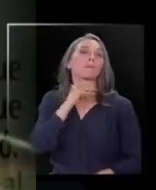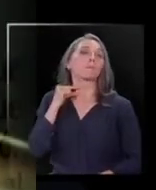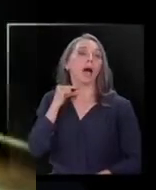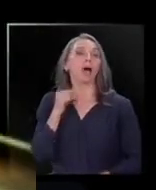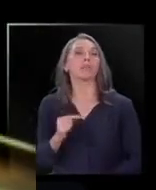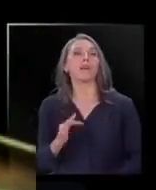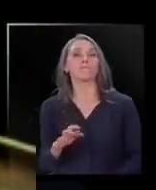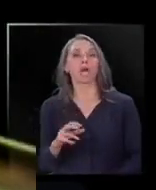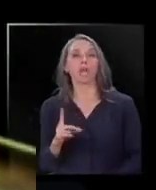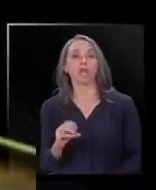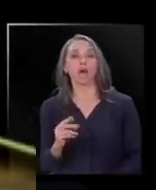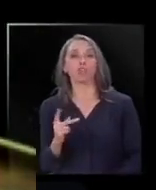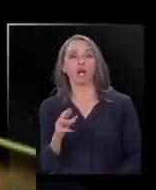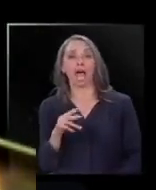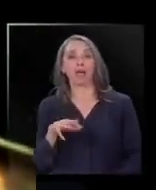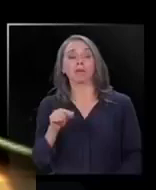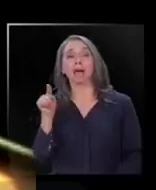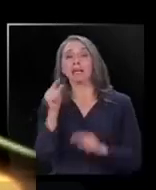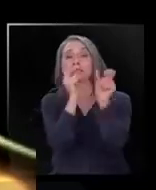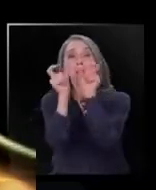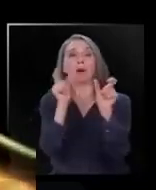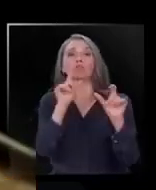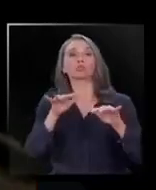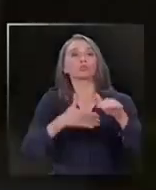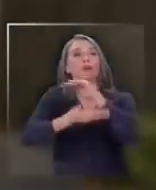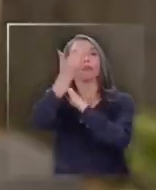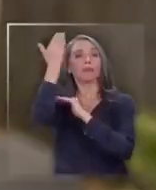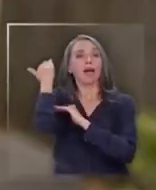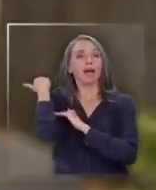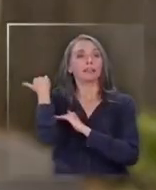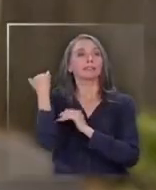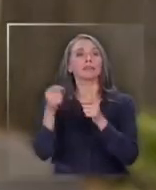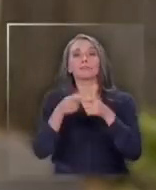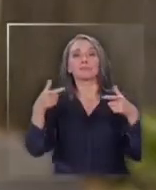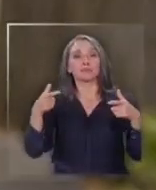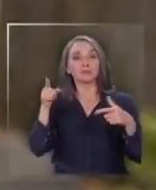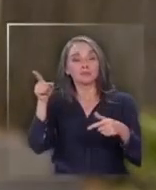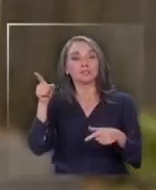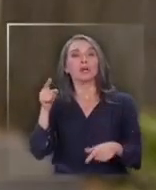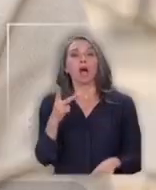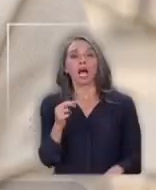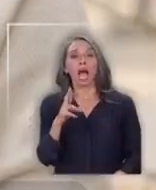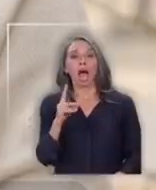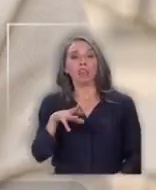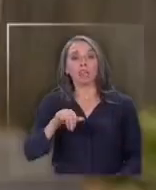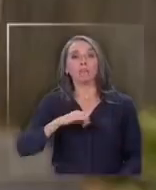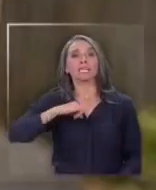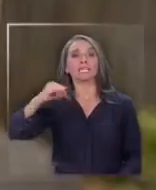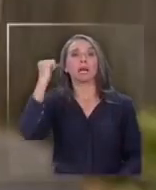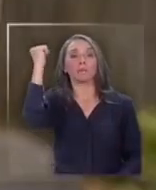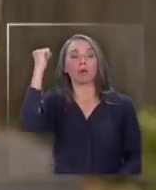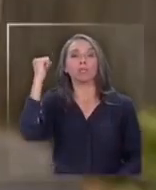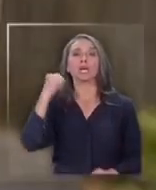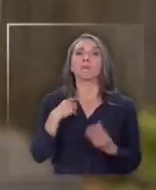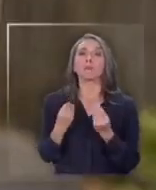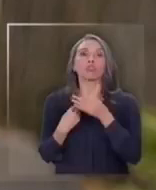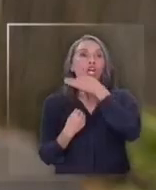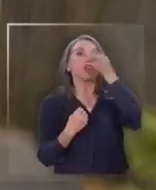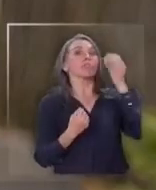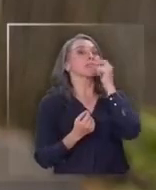Fernando Karadima, no era así. Karadima seguía teniendo mucho poder y me daba miedo, la verdad. Como ser ridiculizado, ser